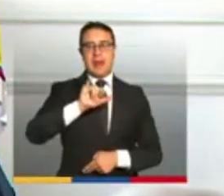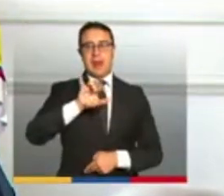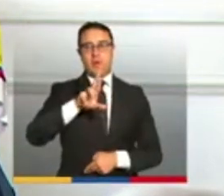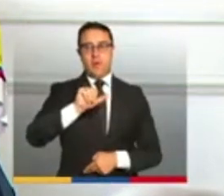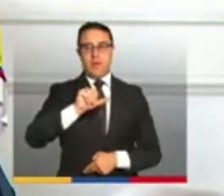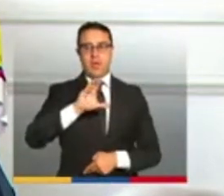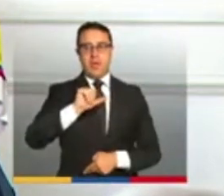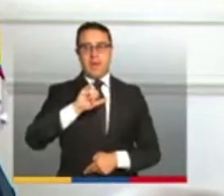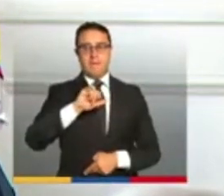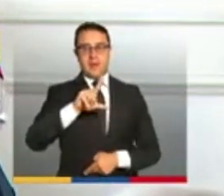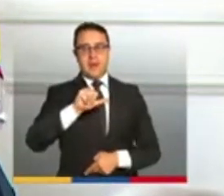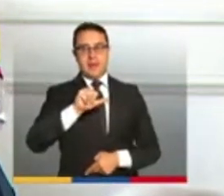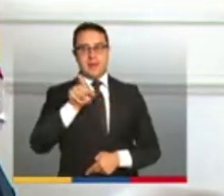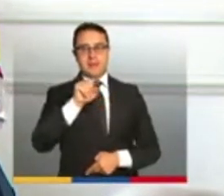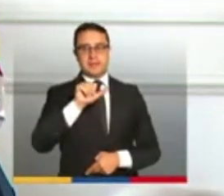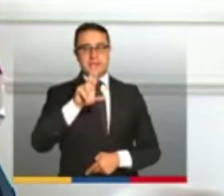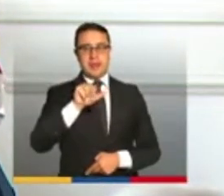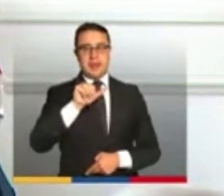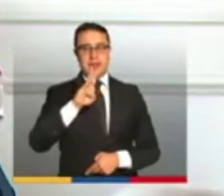jefe de gabinete,